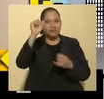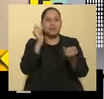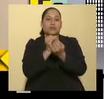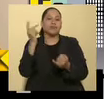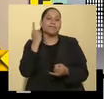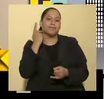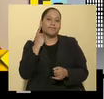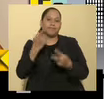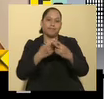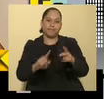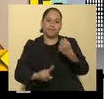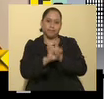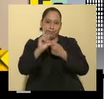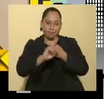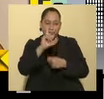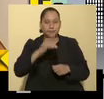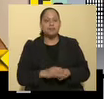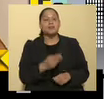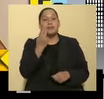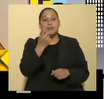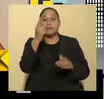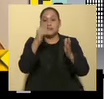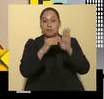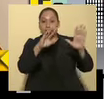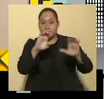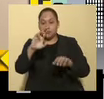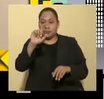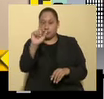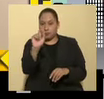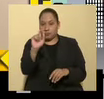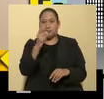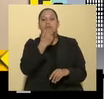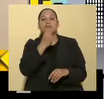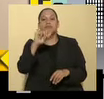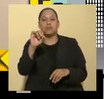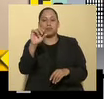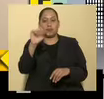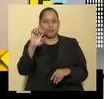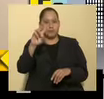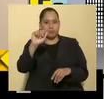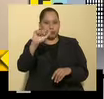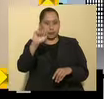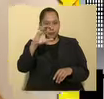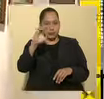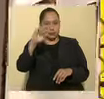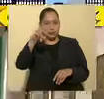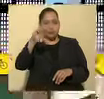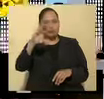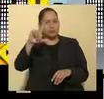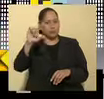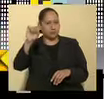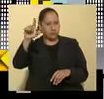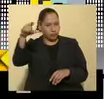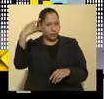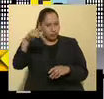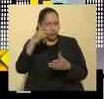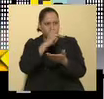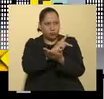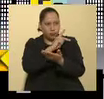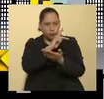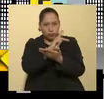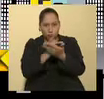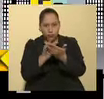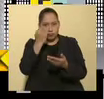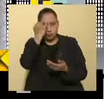político. Entonces resulta que para 1920, con José Vasconcelos y todo su proyecto cultural, Maestrazo. sí, y como